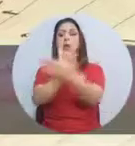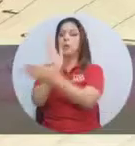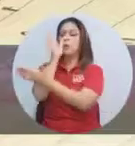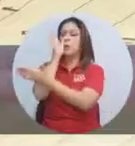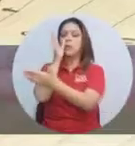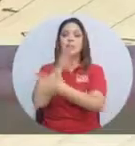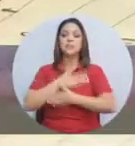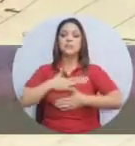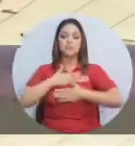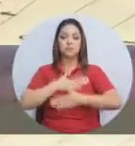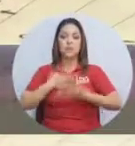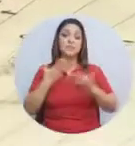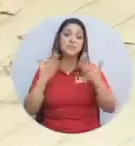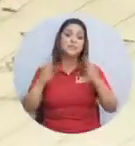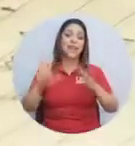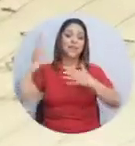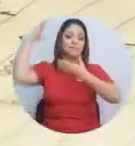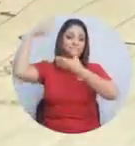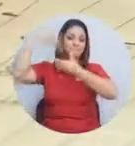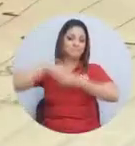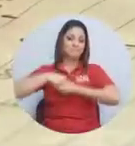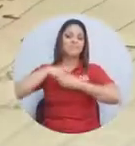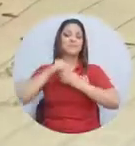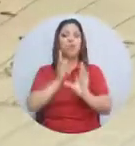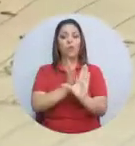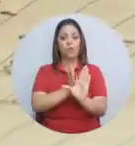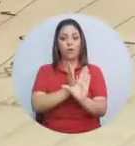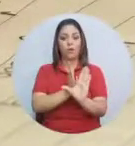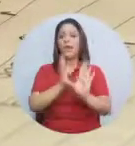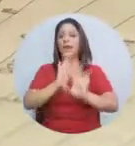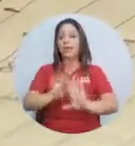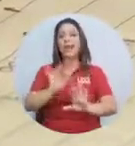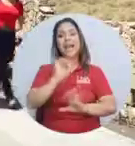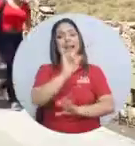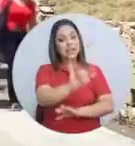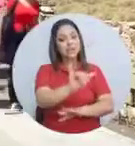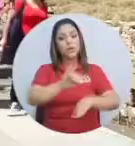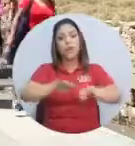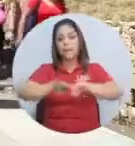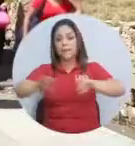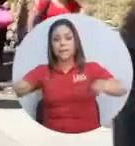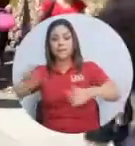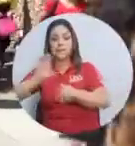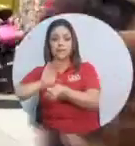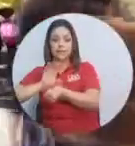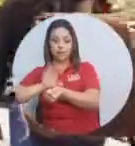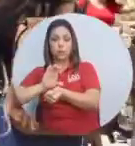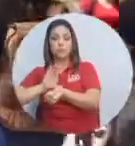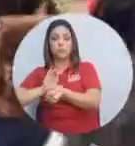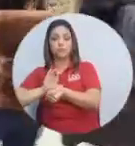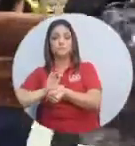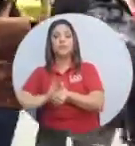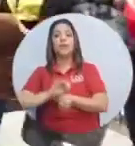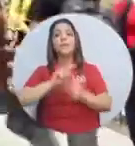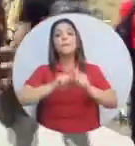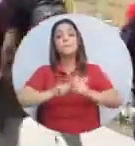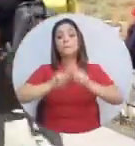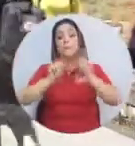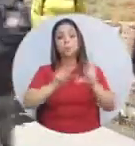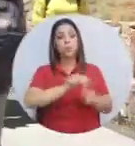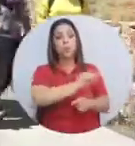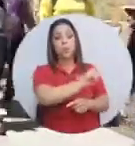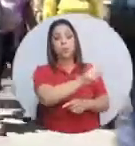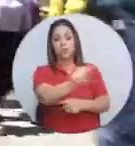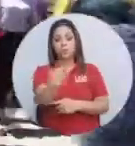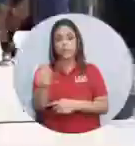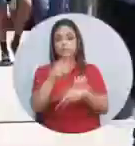y así tendrán que trabajarse. No es que no se pueda hacer nada con ellas, pero es un trabajo clínico aparte. Con las personas, como el